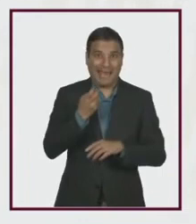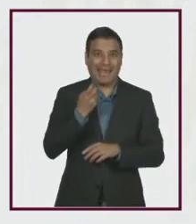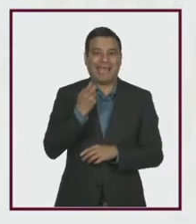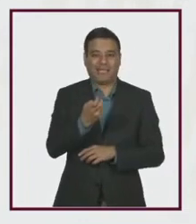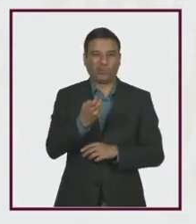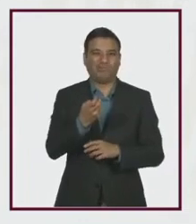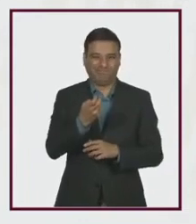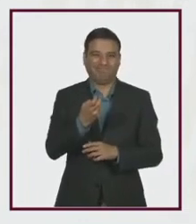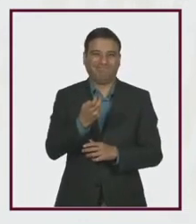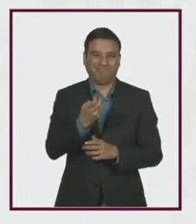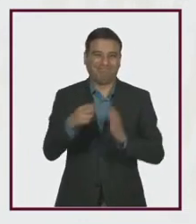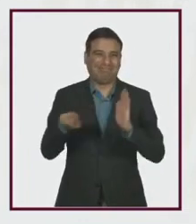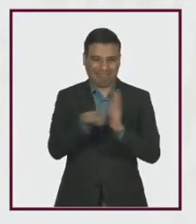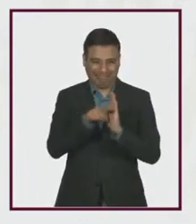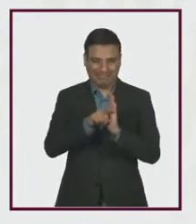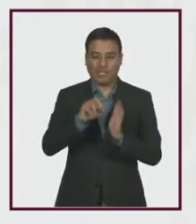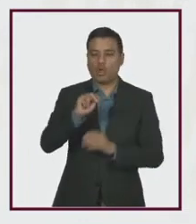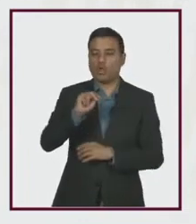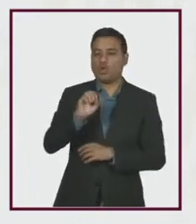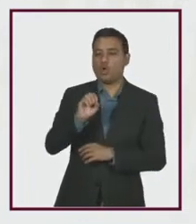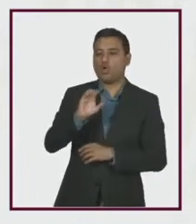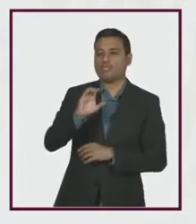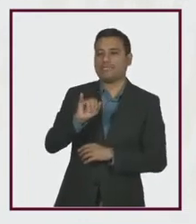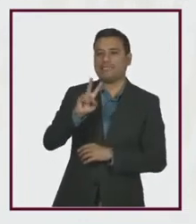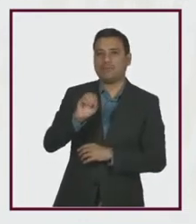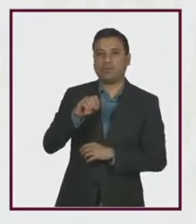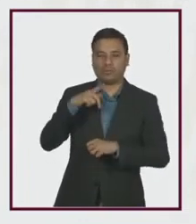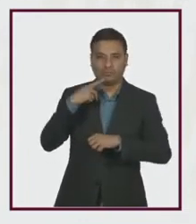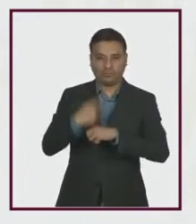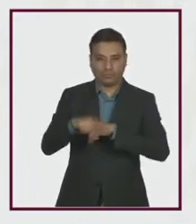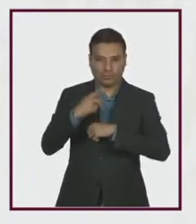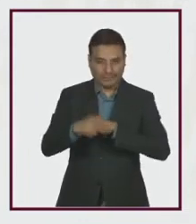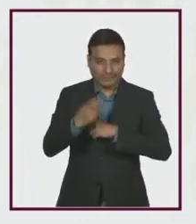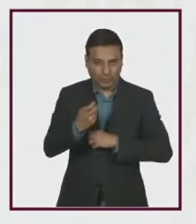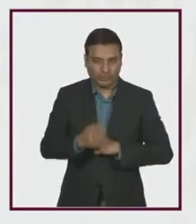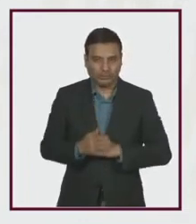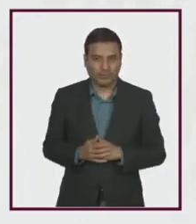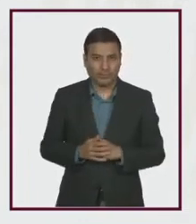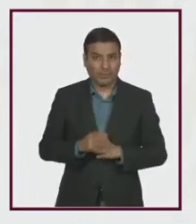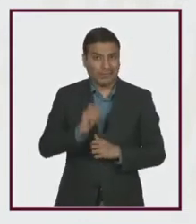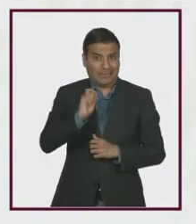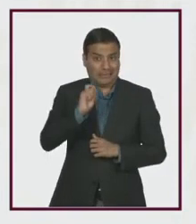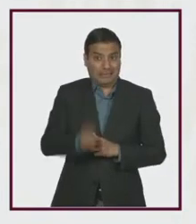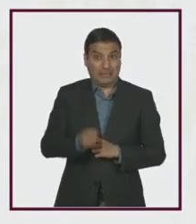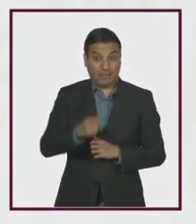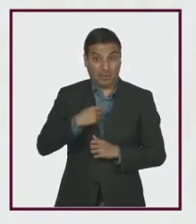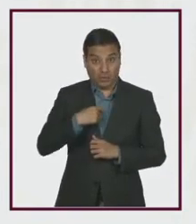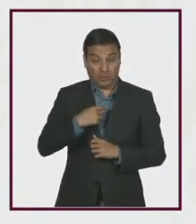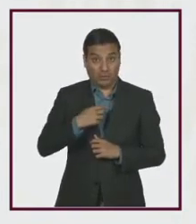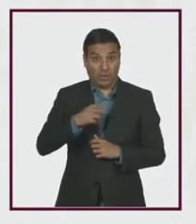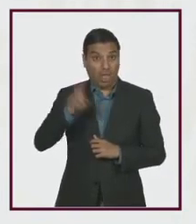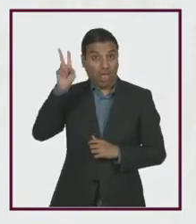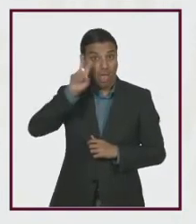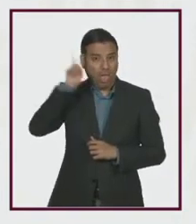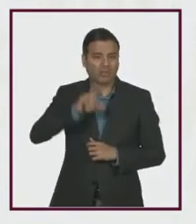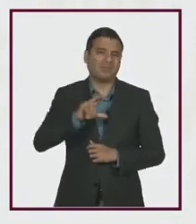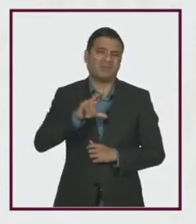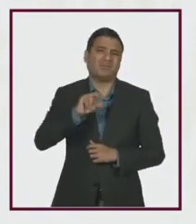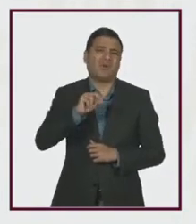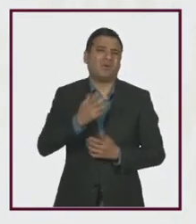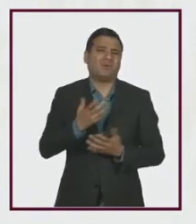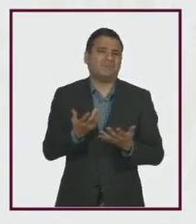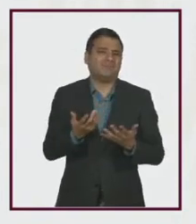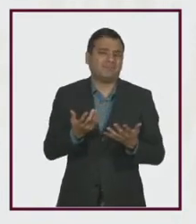por el consumo nocivo. No necesariamente tiene que ver con una dependencia. muchas veces va a incluir